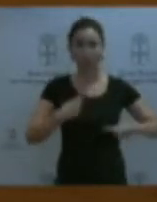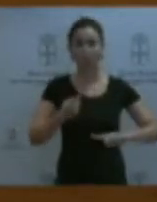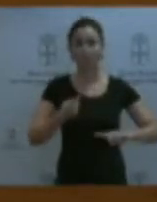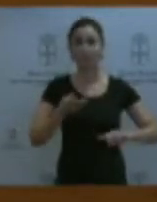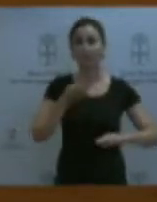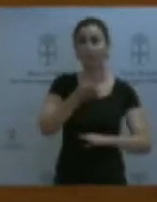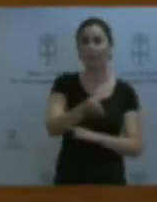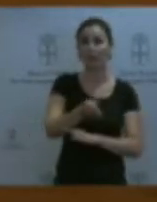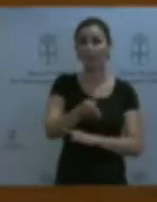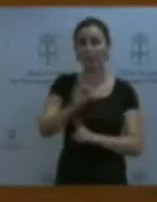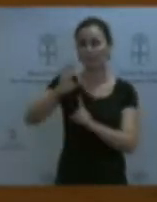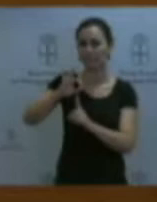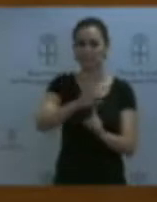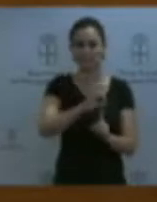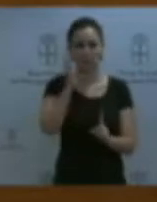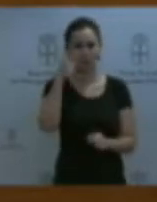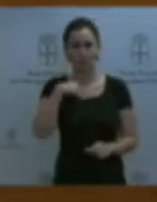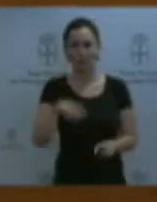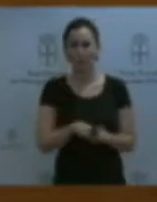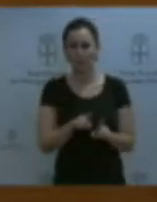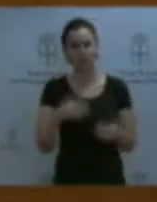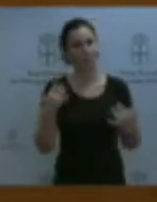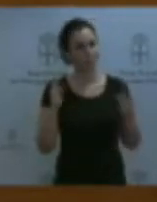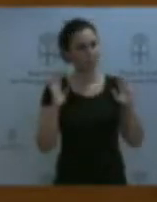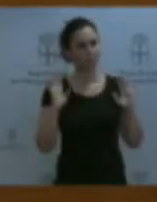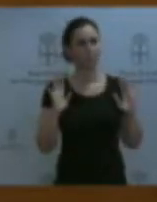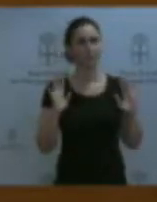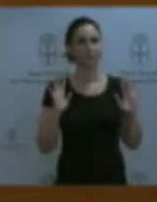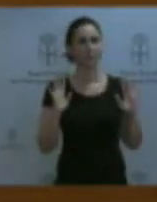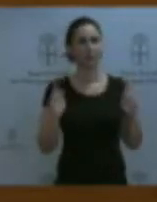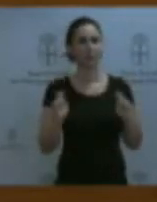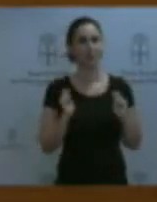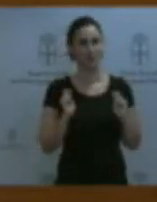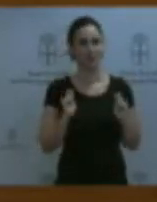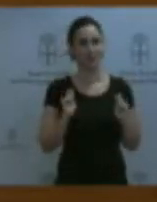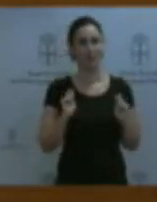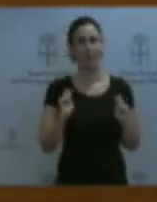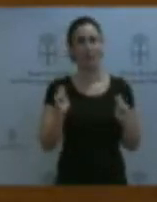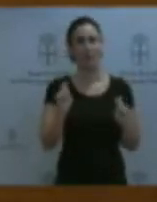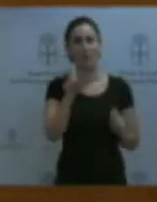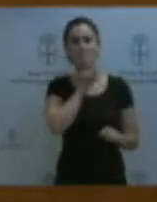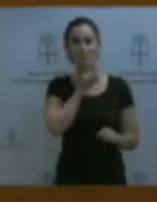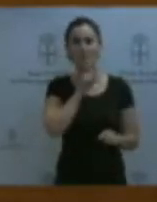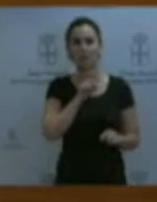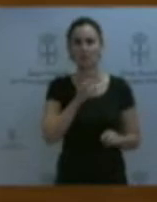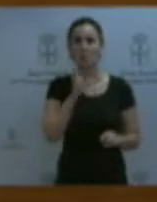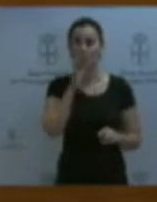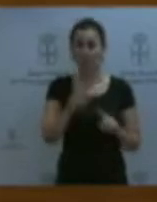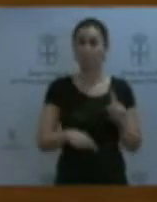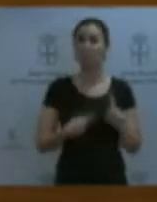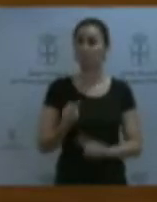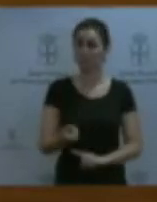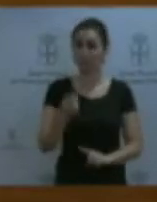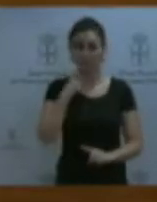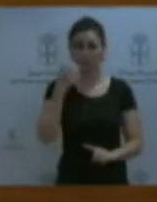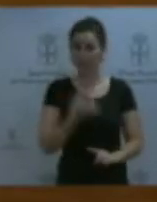cara a animar a las personas a hacer rutas que luego no están realmente catalogadas, pero la